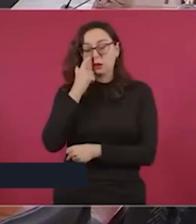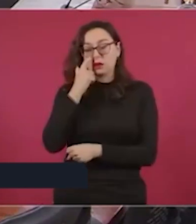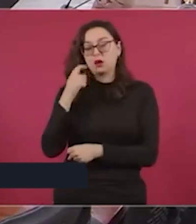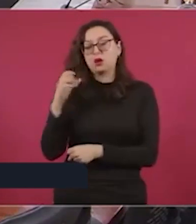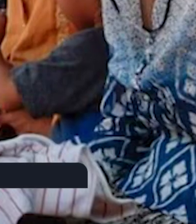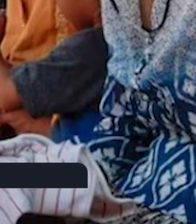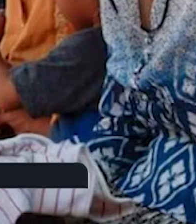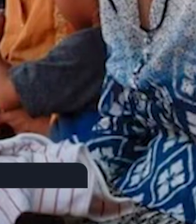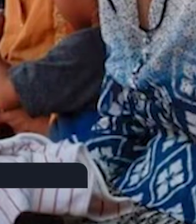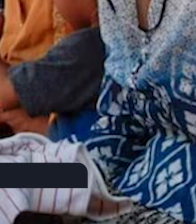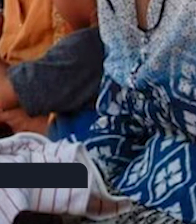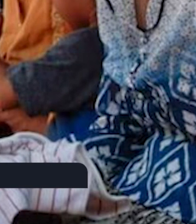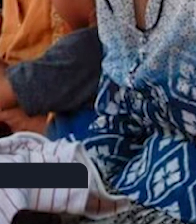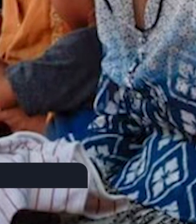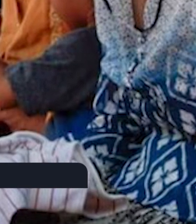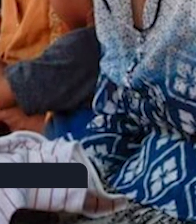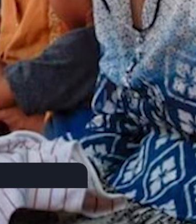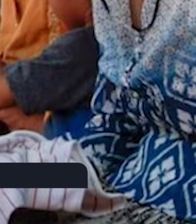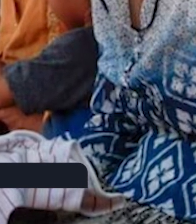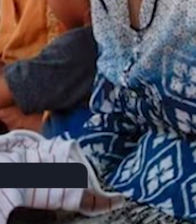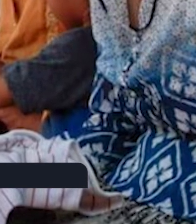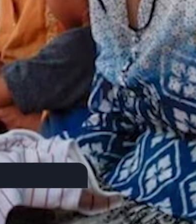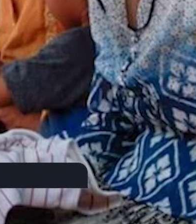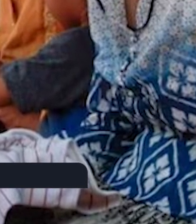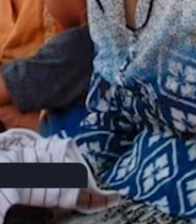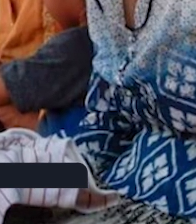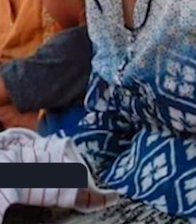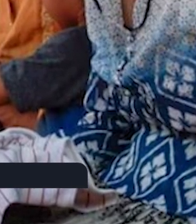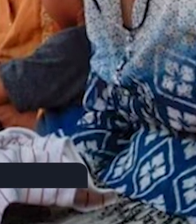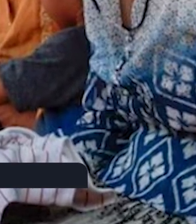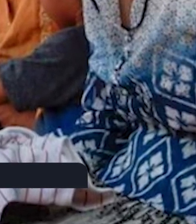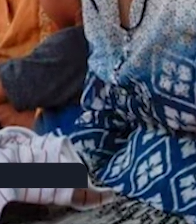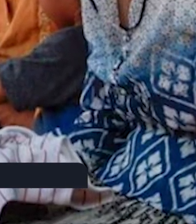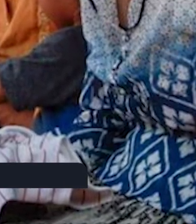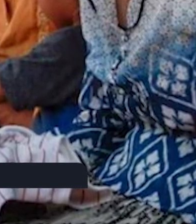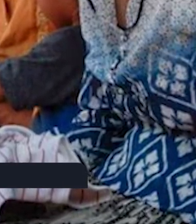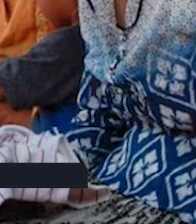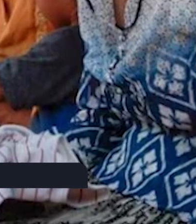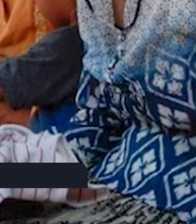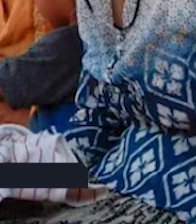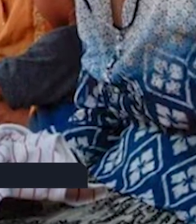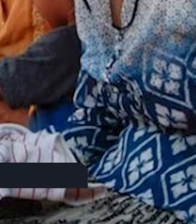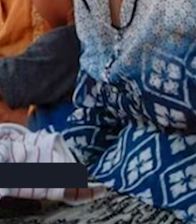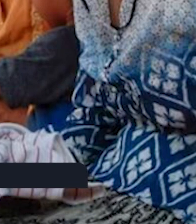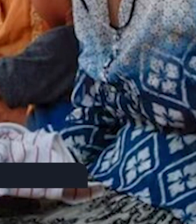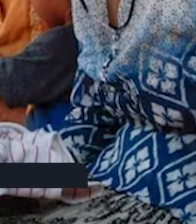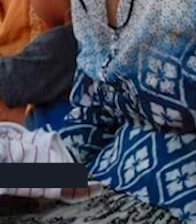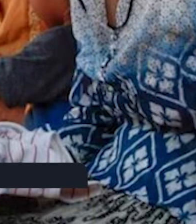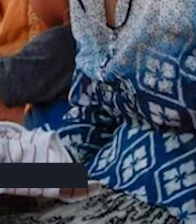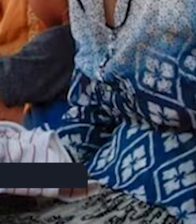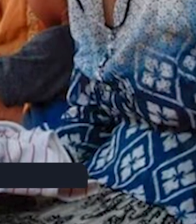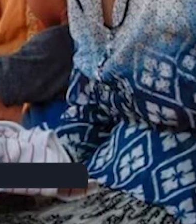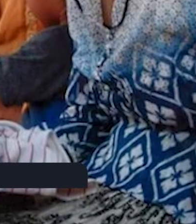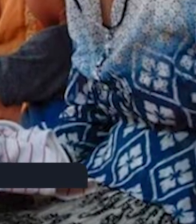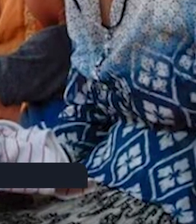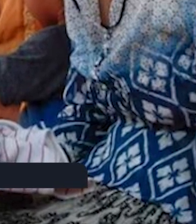partió de amatenango Chiapas hacia Cuilco Guatemala sin embargo barcena destacó que la gente prefiere permanecer de lado guatemalteco